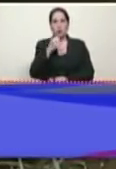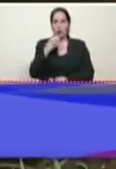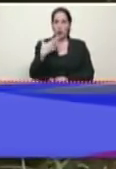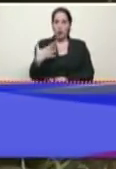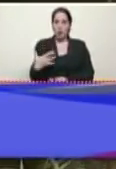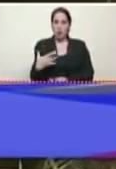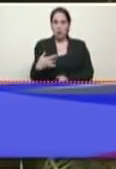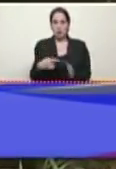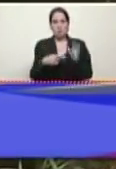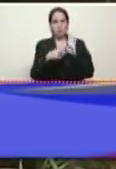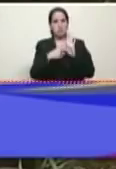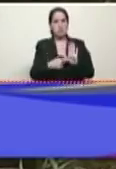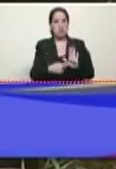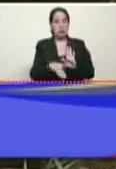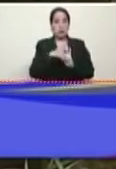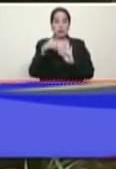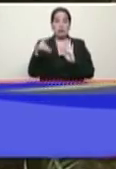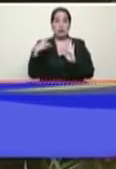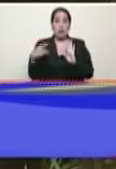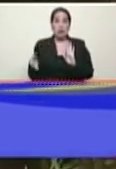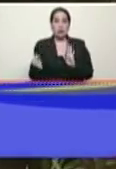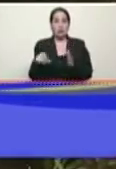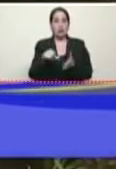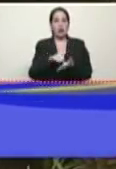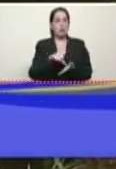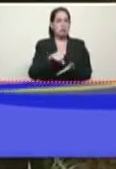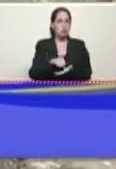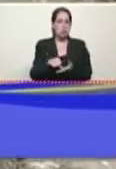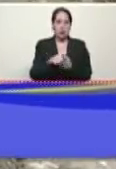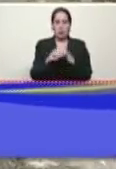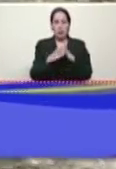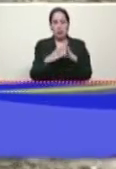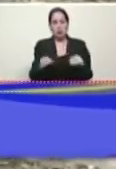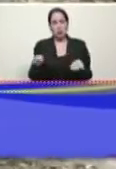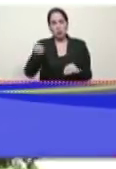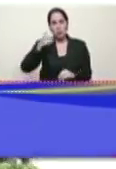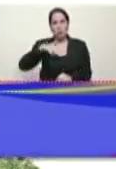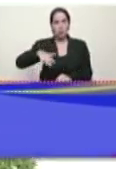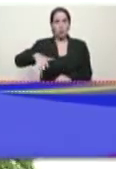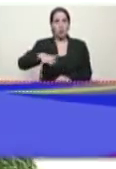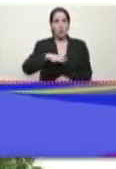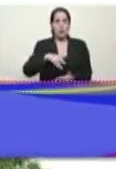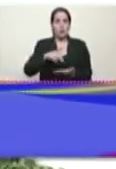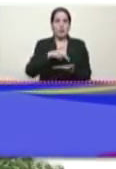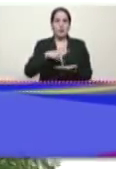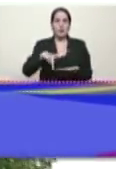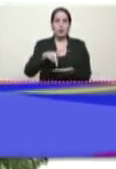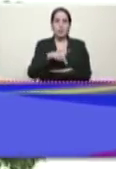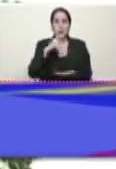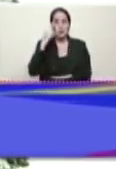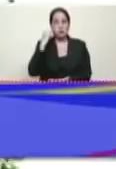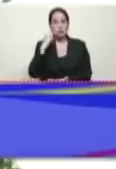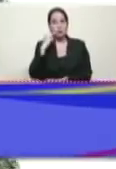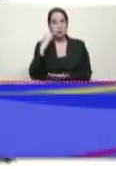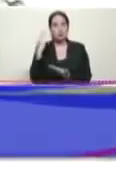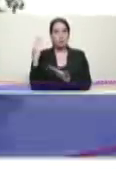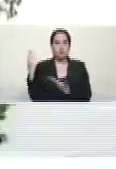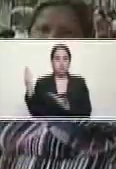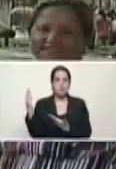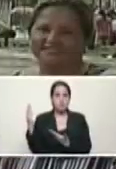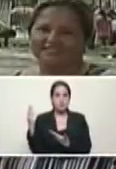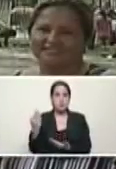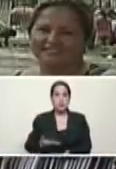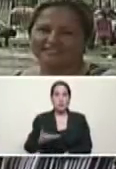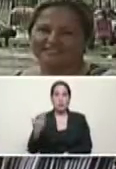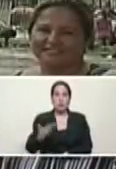contempla lo que es el derecho a la ciudad, a todo nuestro pueblo. Aquí me encuentro en la Plaza Bolívar de esta importante ciudad, al lado de